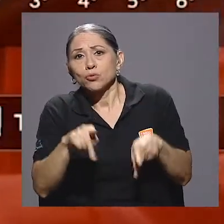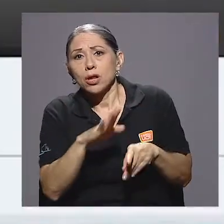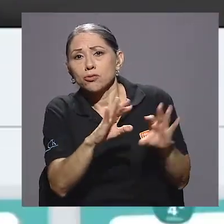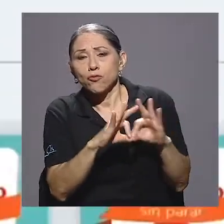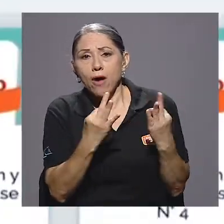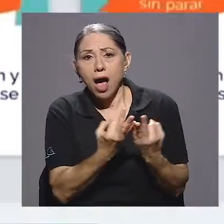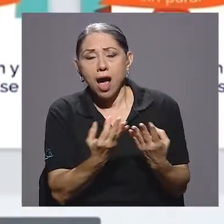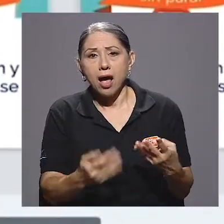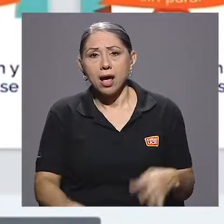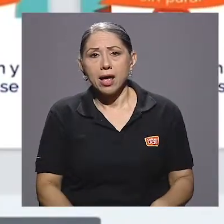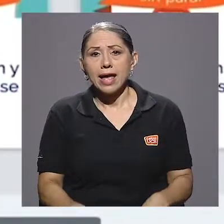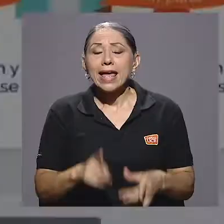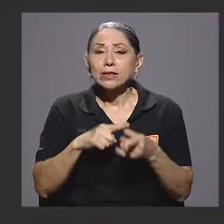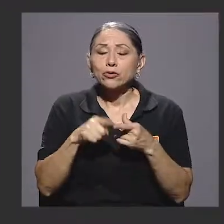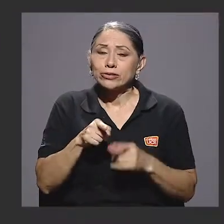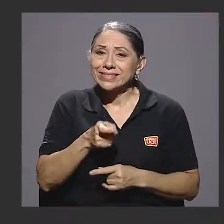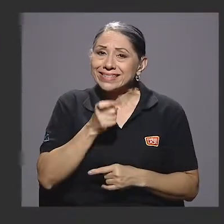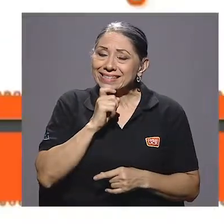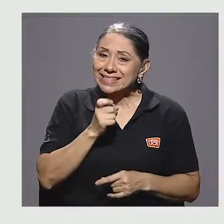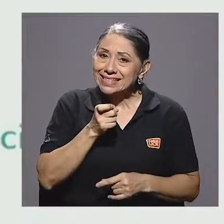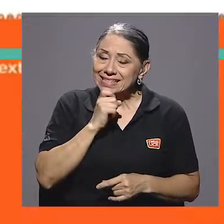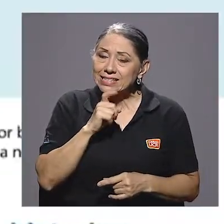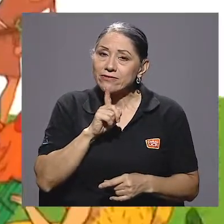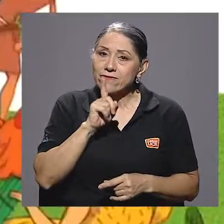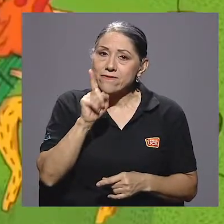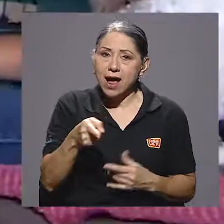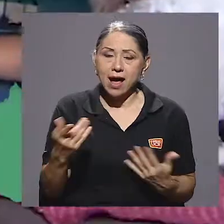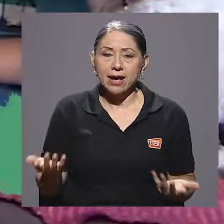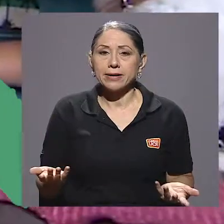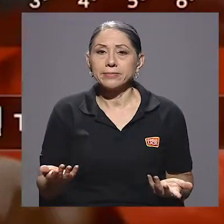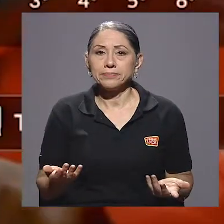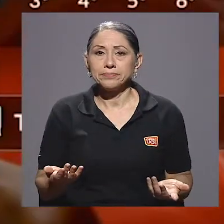Entonces, realmente es complejo